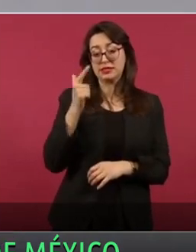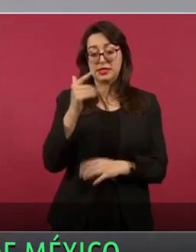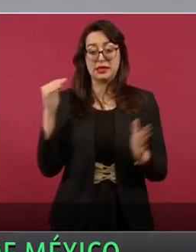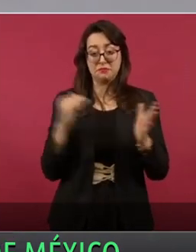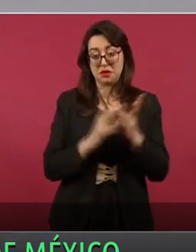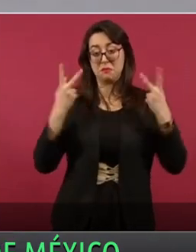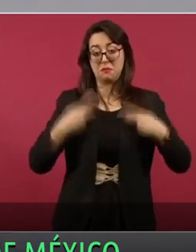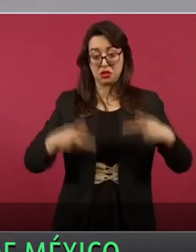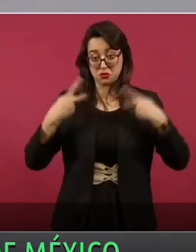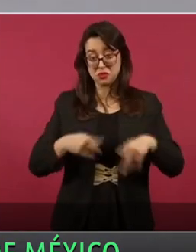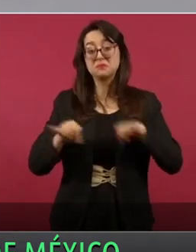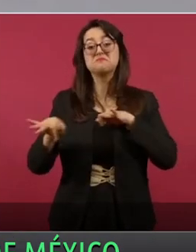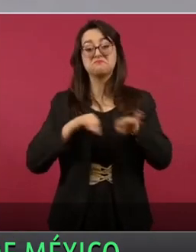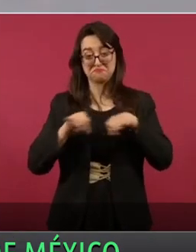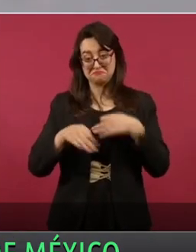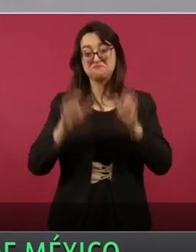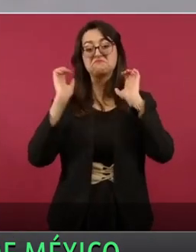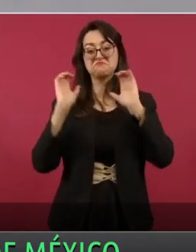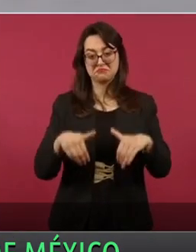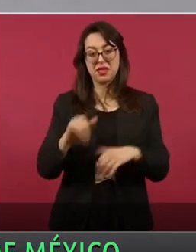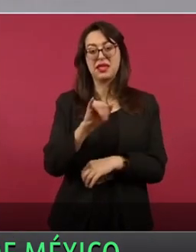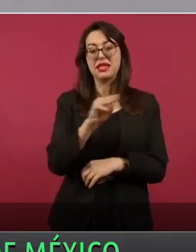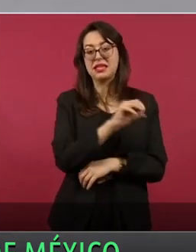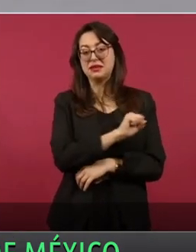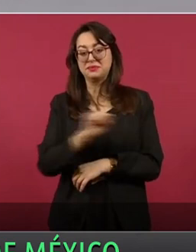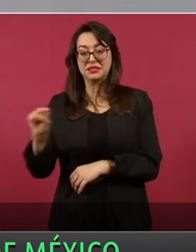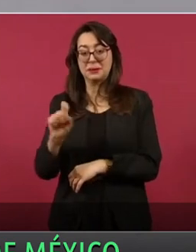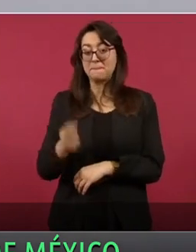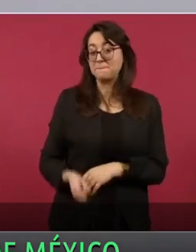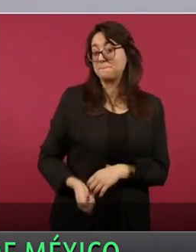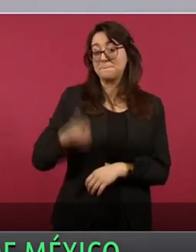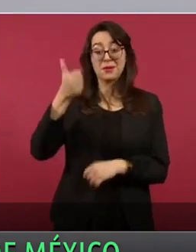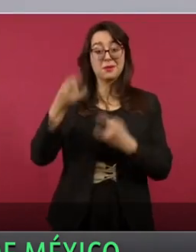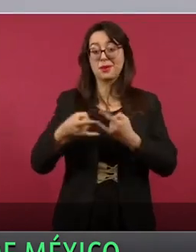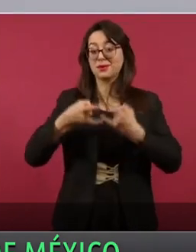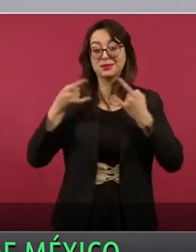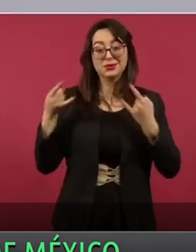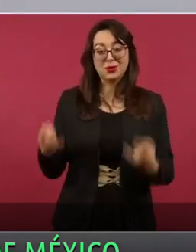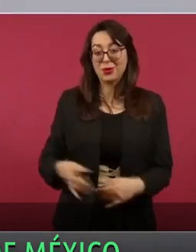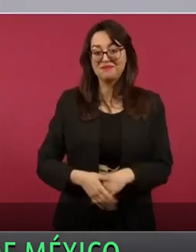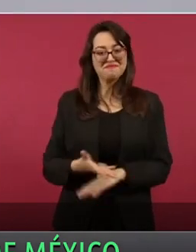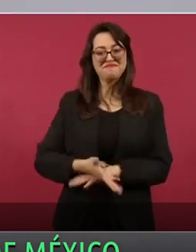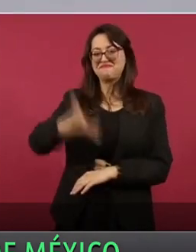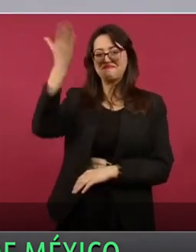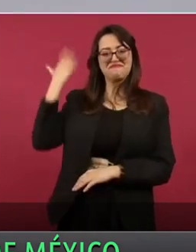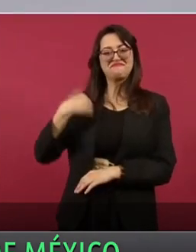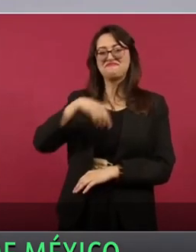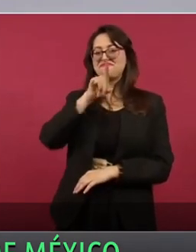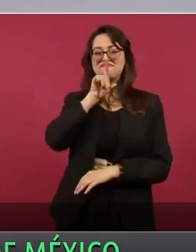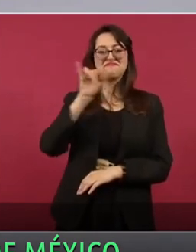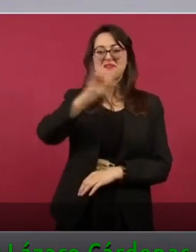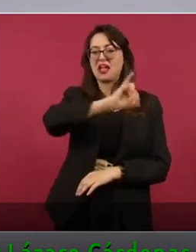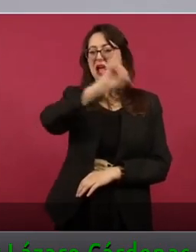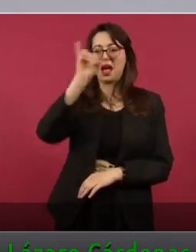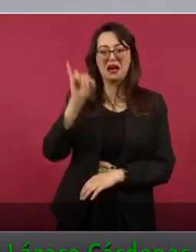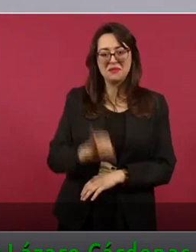inscritos en el seguro social nunca se ve llegar a esa